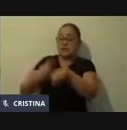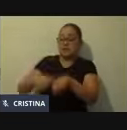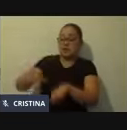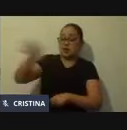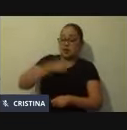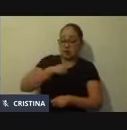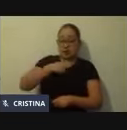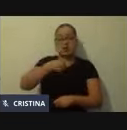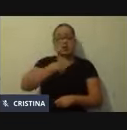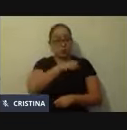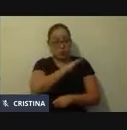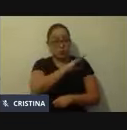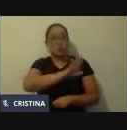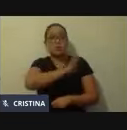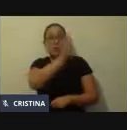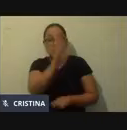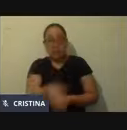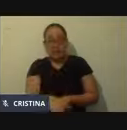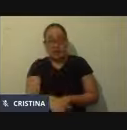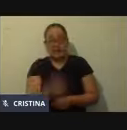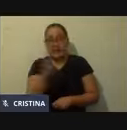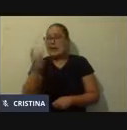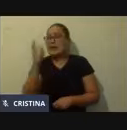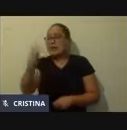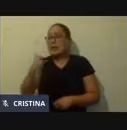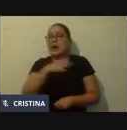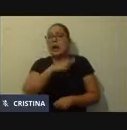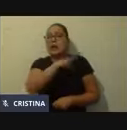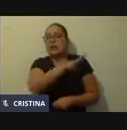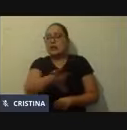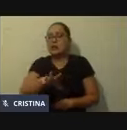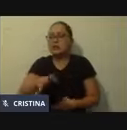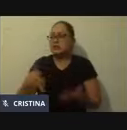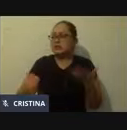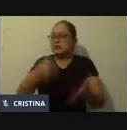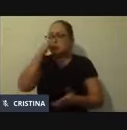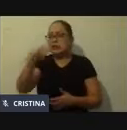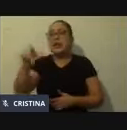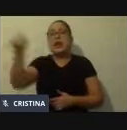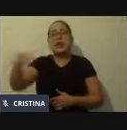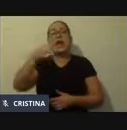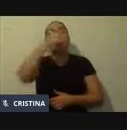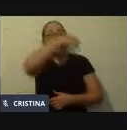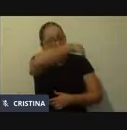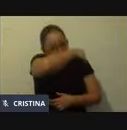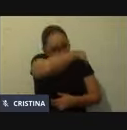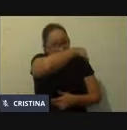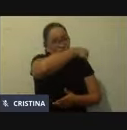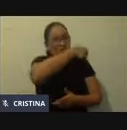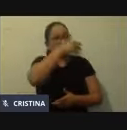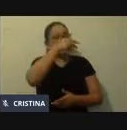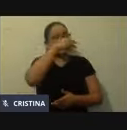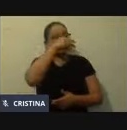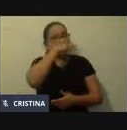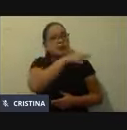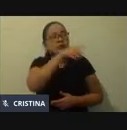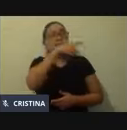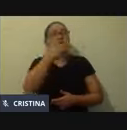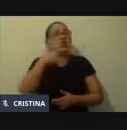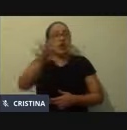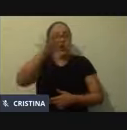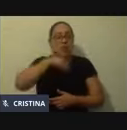naturalmente, genera agresión, porque dices, no, a ver, alguien estornudó, hazte para allá, porque no me vayas a